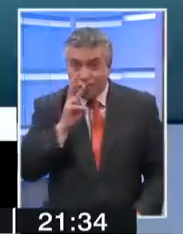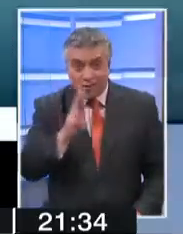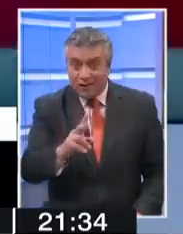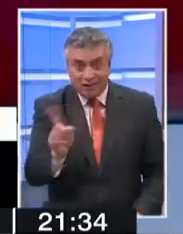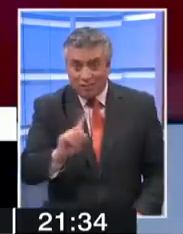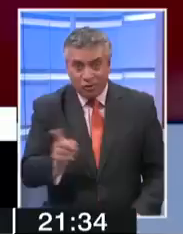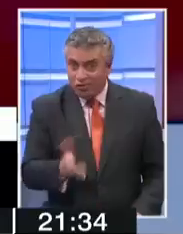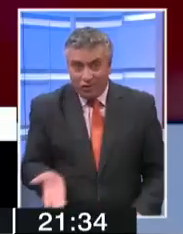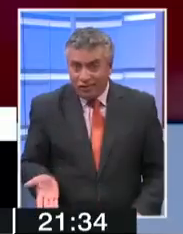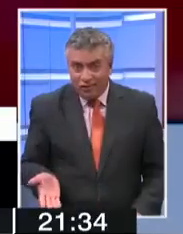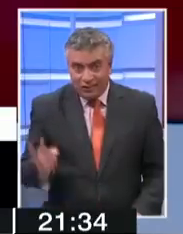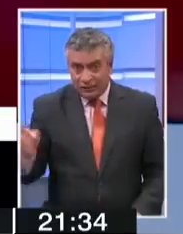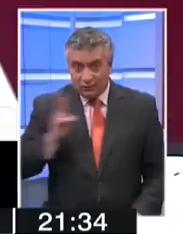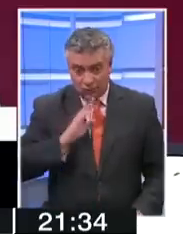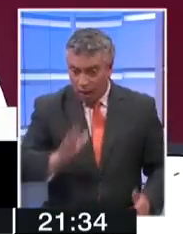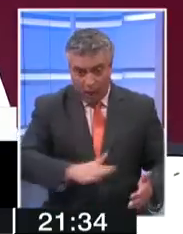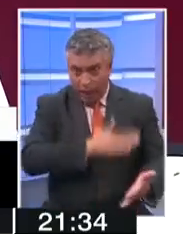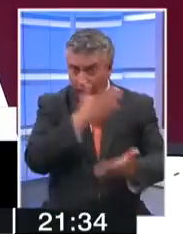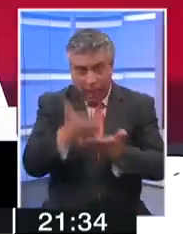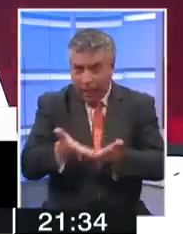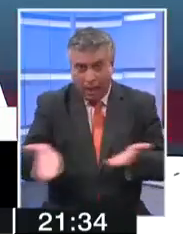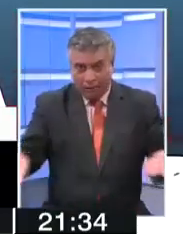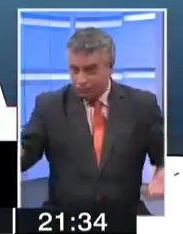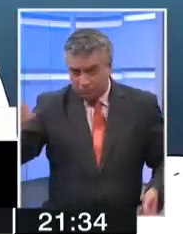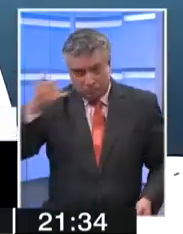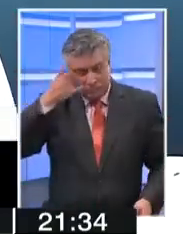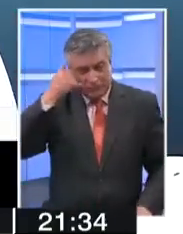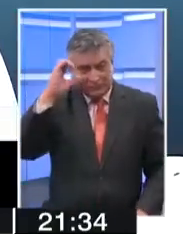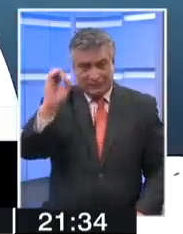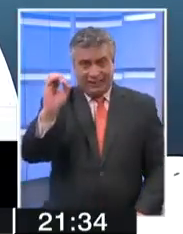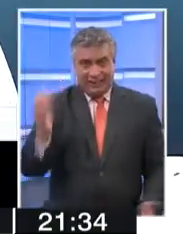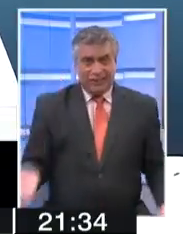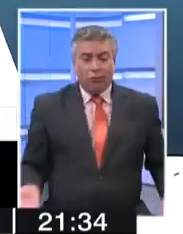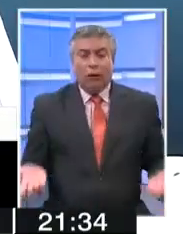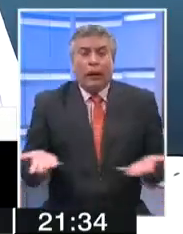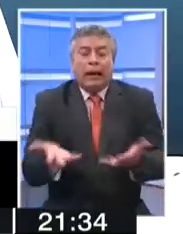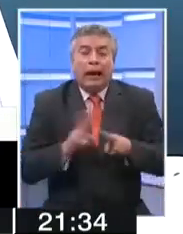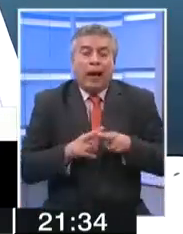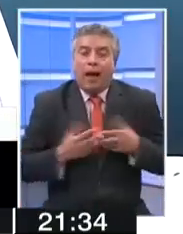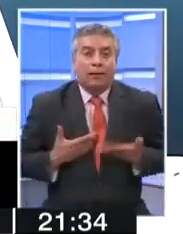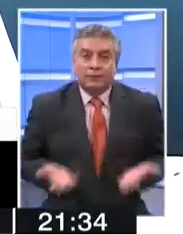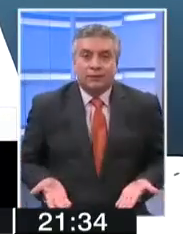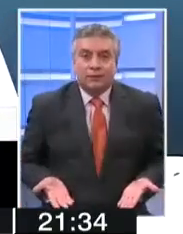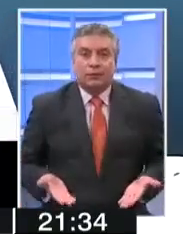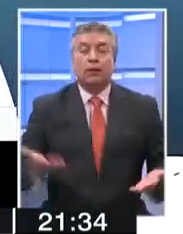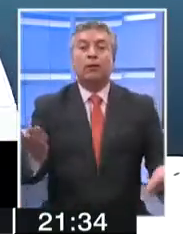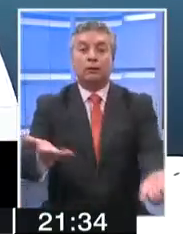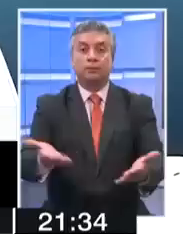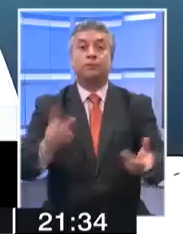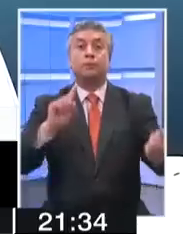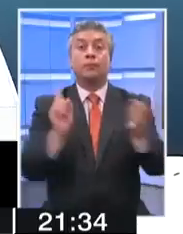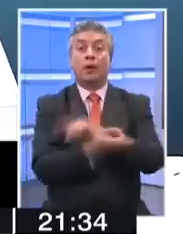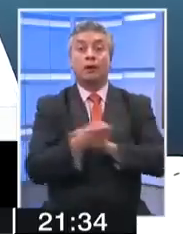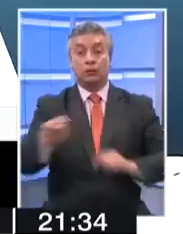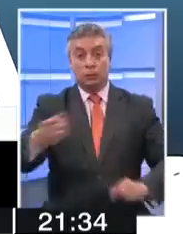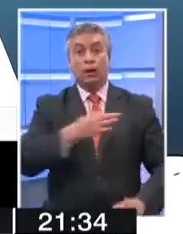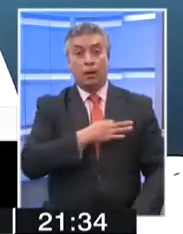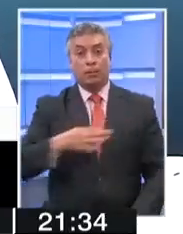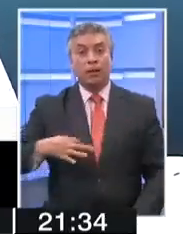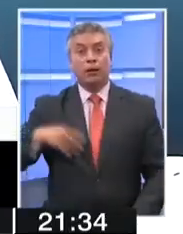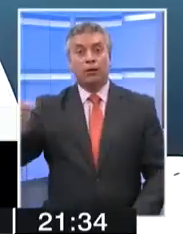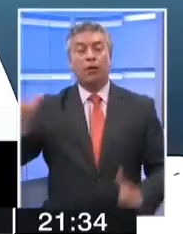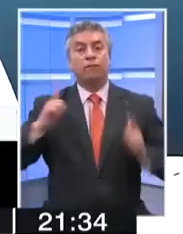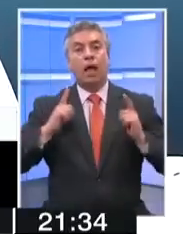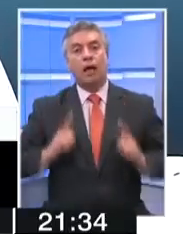tener contacto. Y hasta ahora no ha tenido contacto. Entonces, ¿qué yo puedo hacer? ¿Qué habría cambiado si en ese minuto se nos responde que el ministro está de